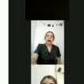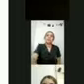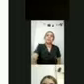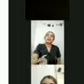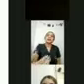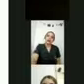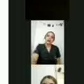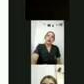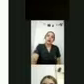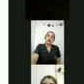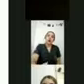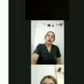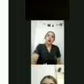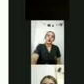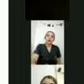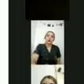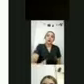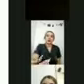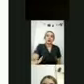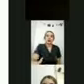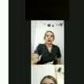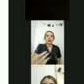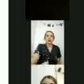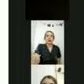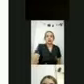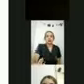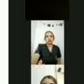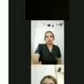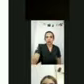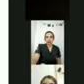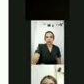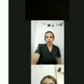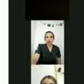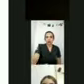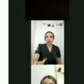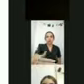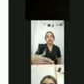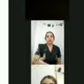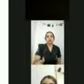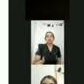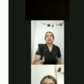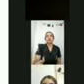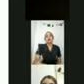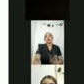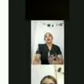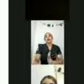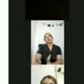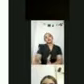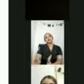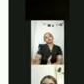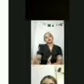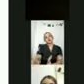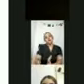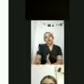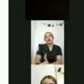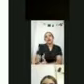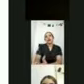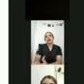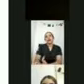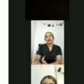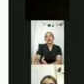a aprender cómo debemos socializar dependiendo de nuestro medio, o sea, dependiendo en nuestro contexto